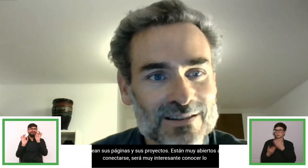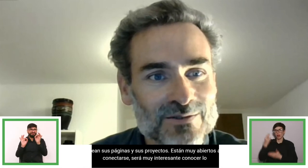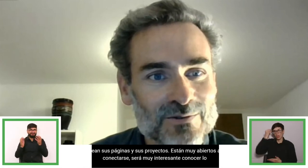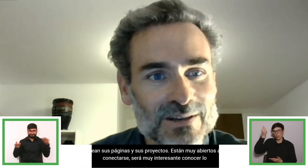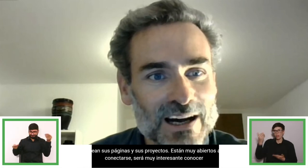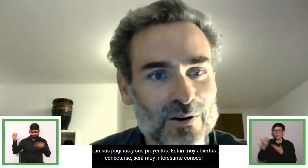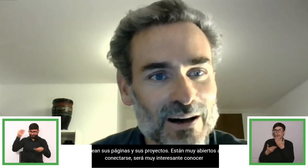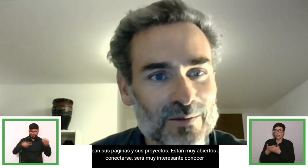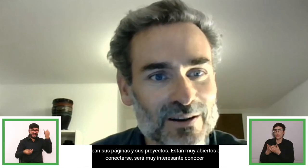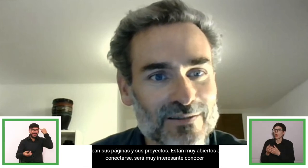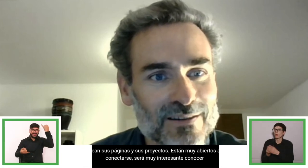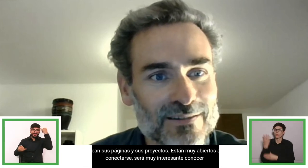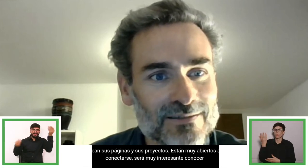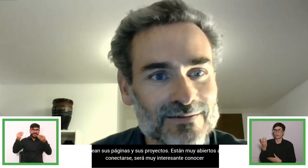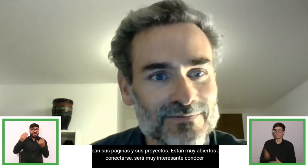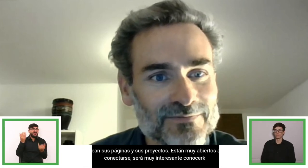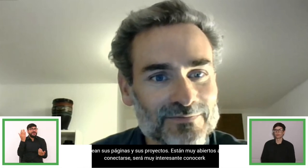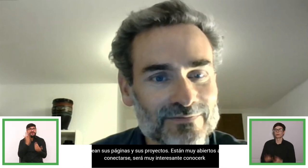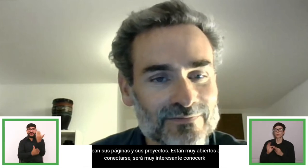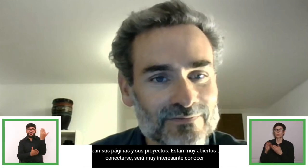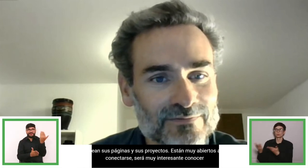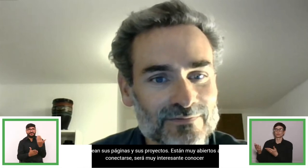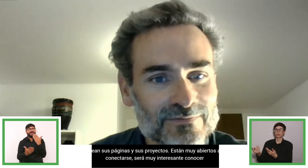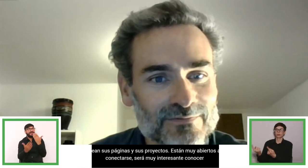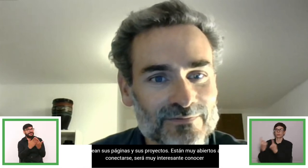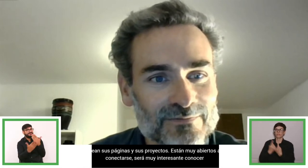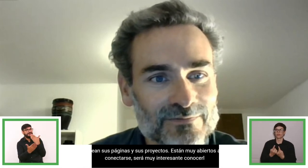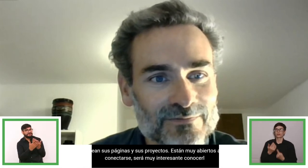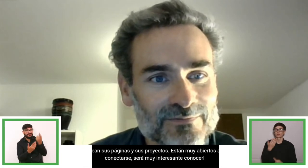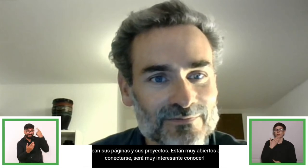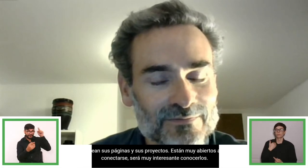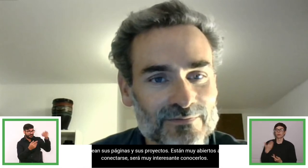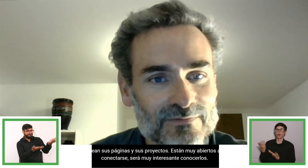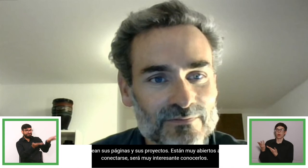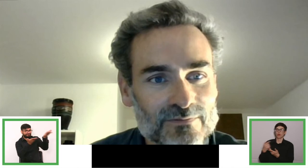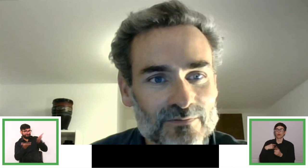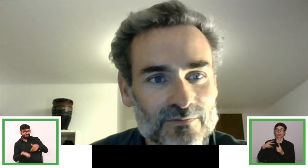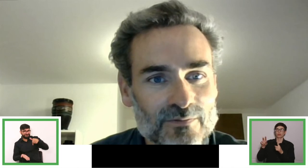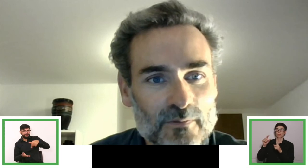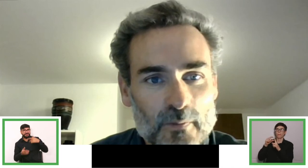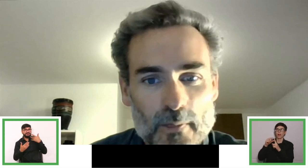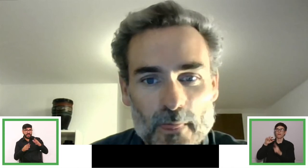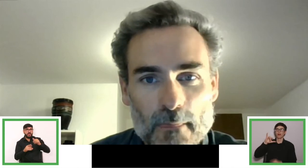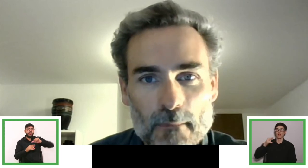por venir. Y ahora le doy la palabra a Cajón.